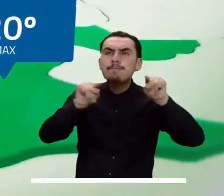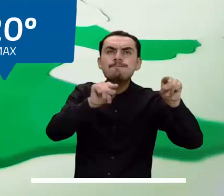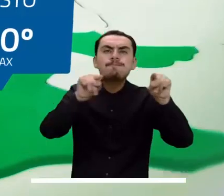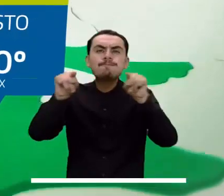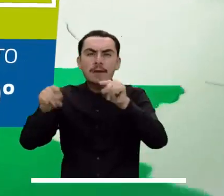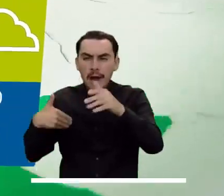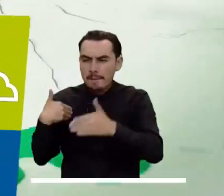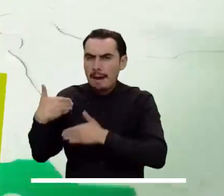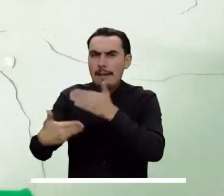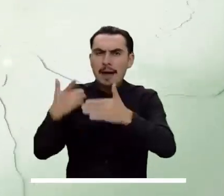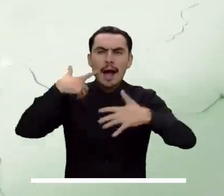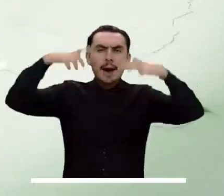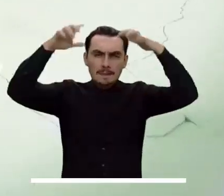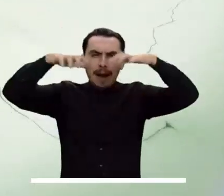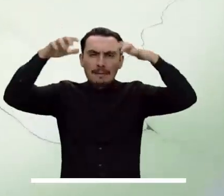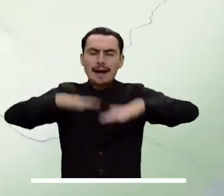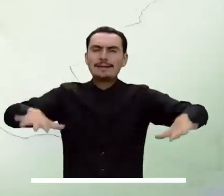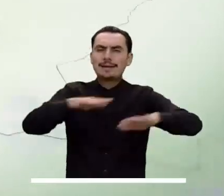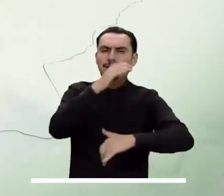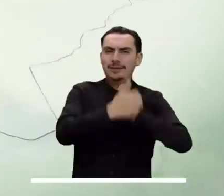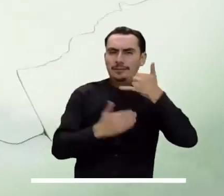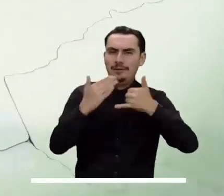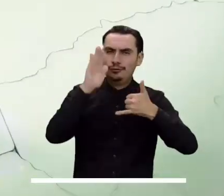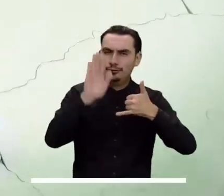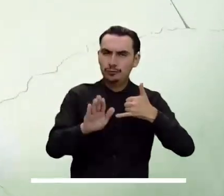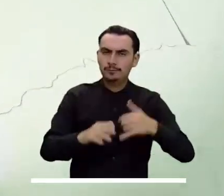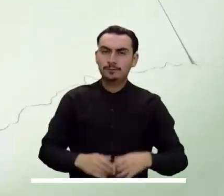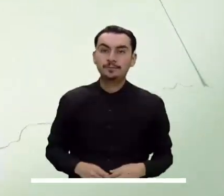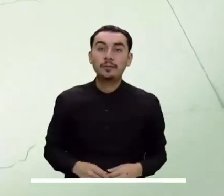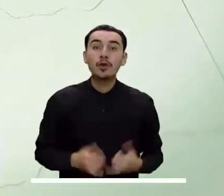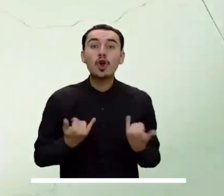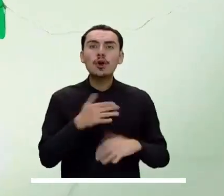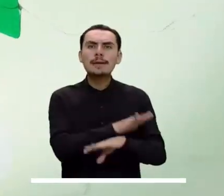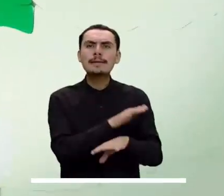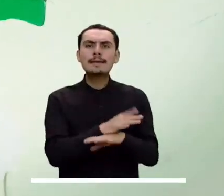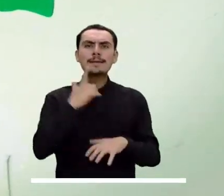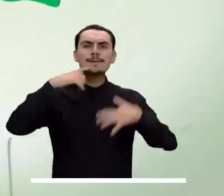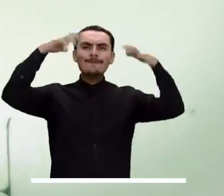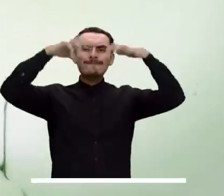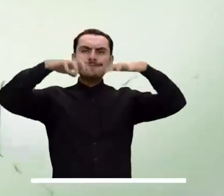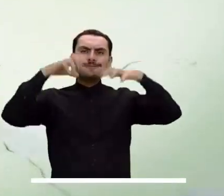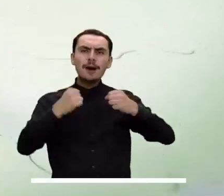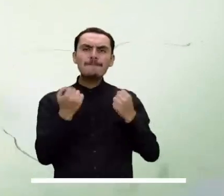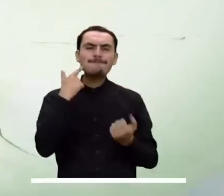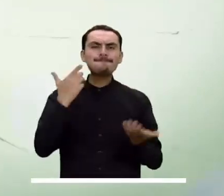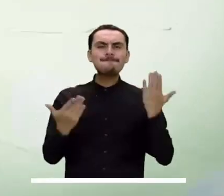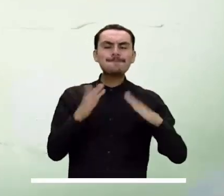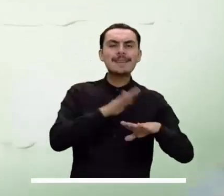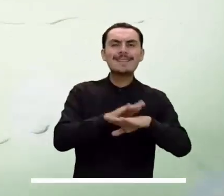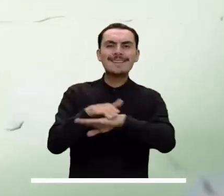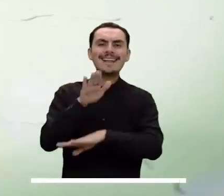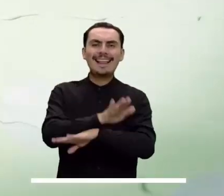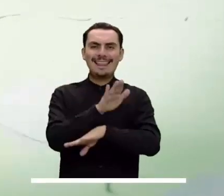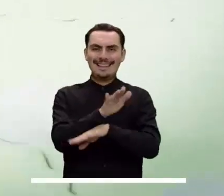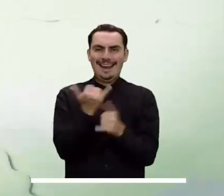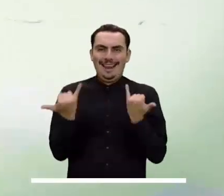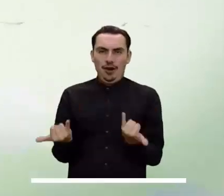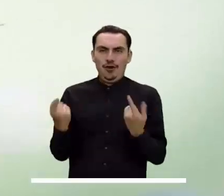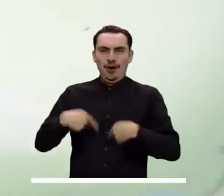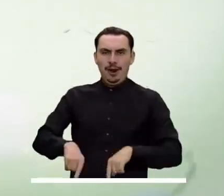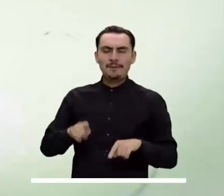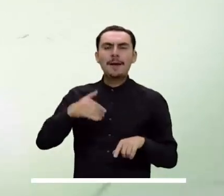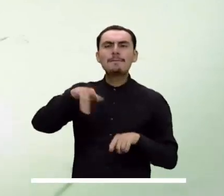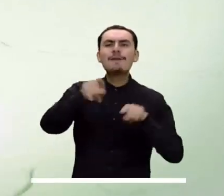que desencadenarán varios aguaceros en toda la región. Una tarde pasada por agua y con cielo parcialmente encapotado